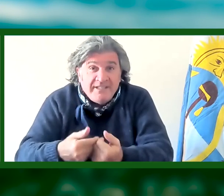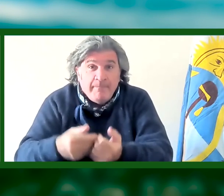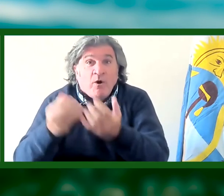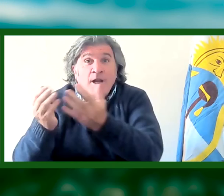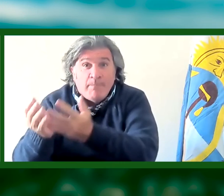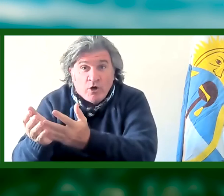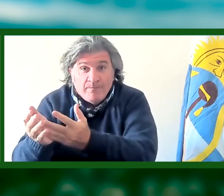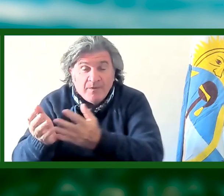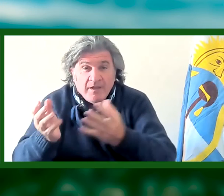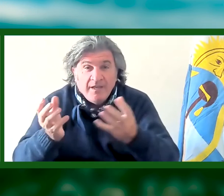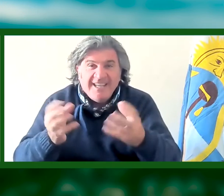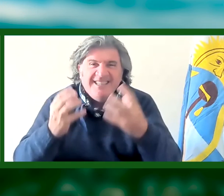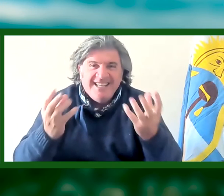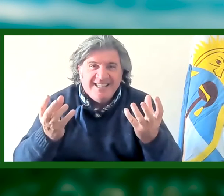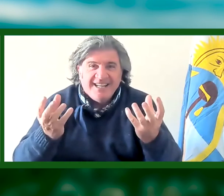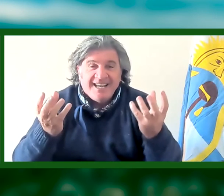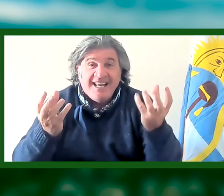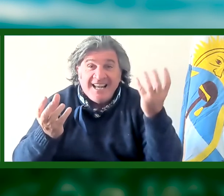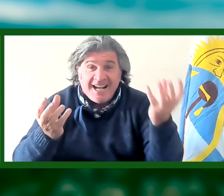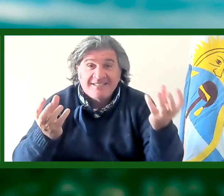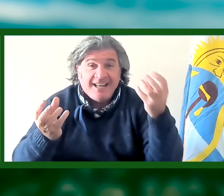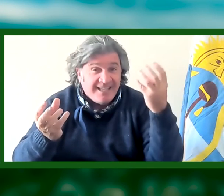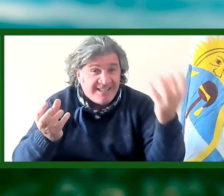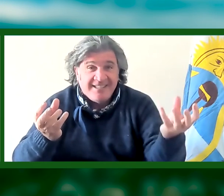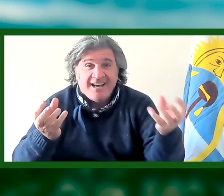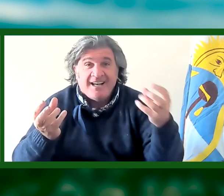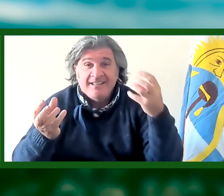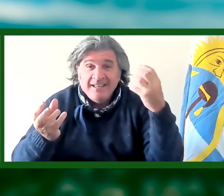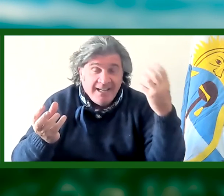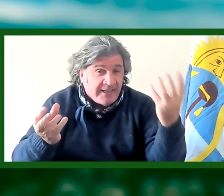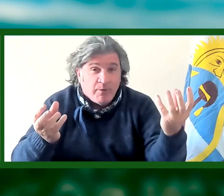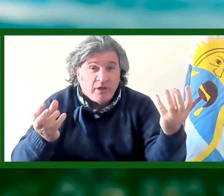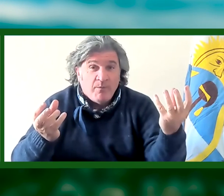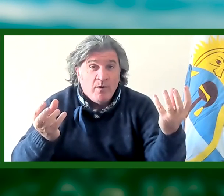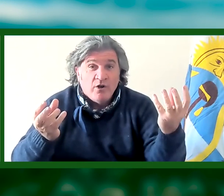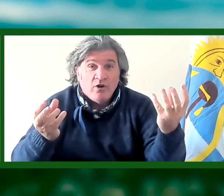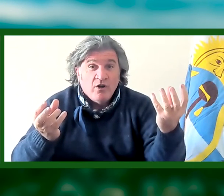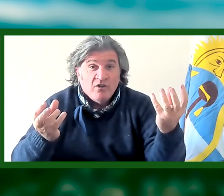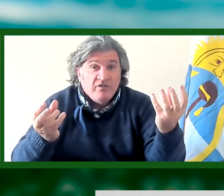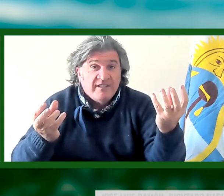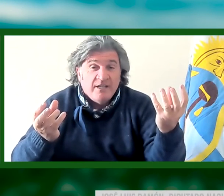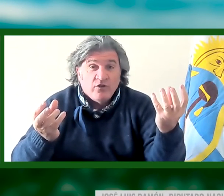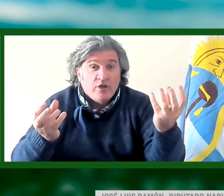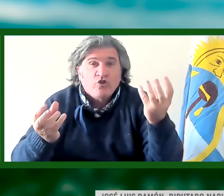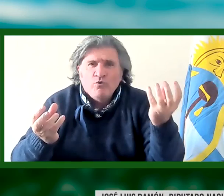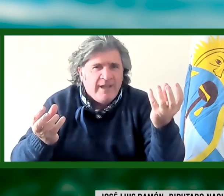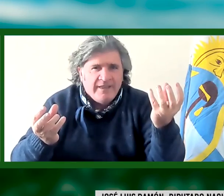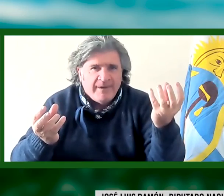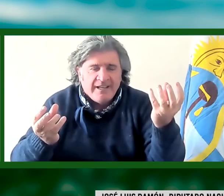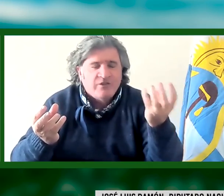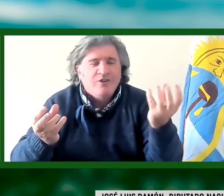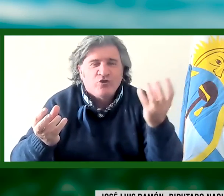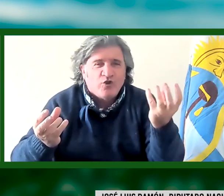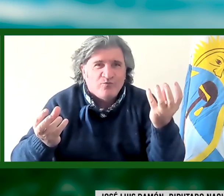sus principios al PRO entiende que el gas, la electricidad, el transporte público, dicen ellos que no son un